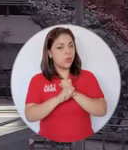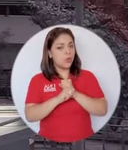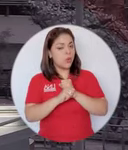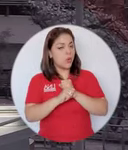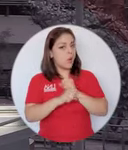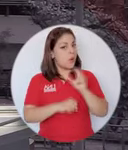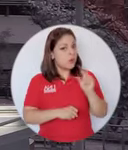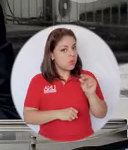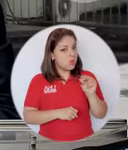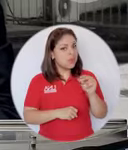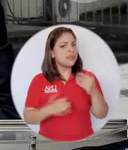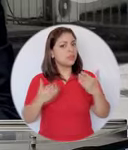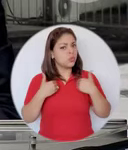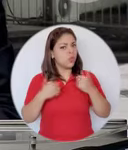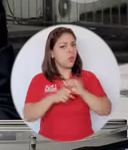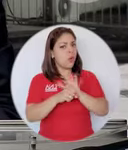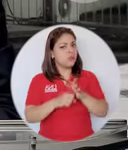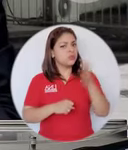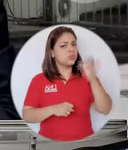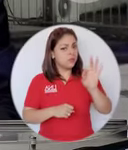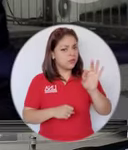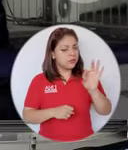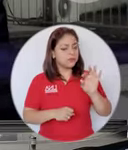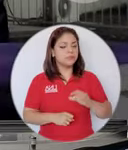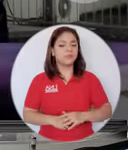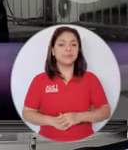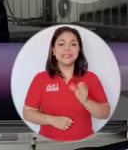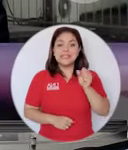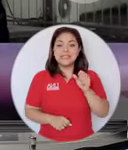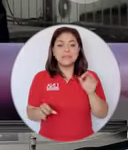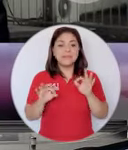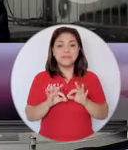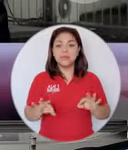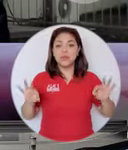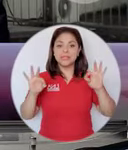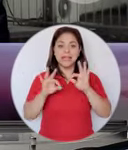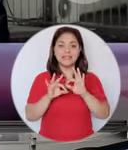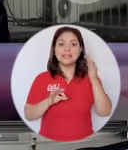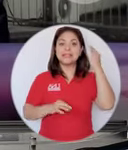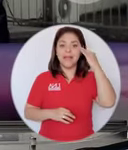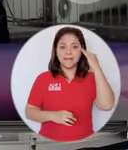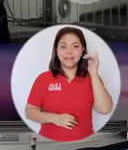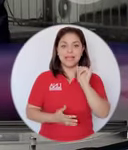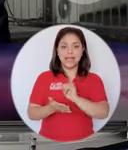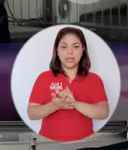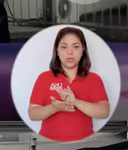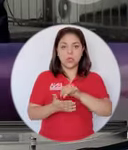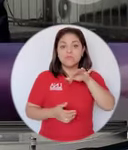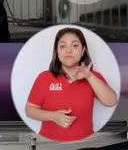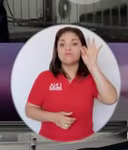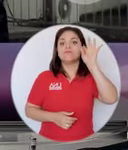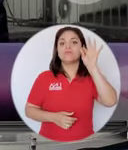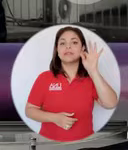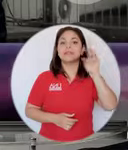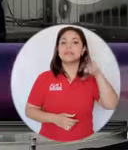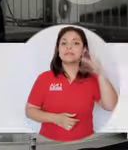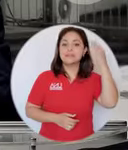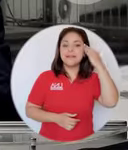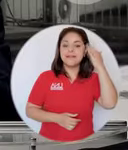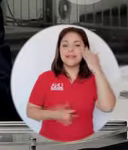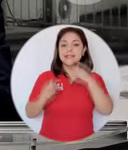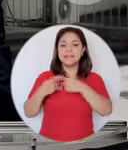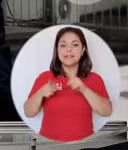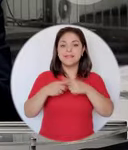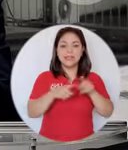Sí, es sumamente importante este hallazgo y este antecedente. Y justamente tenemos que saber de que hay varias